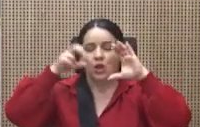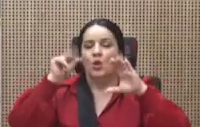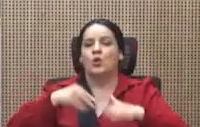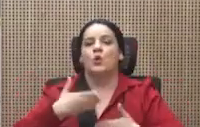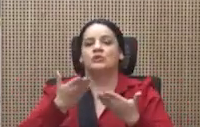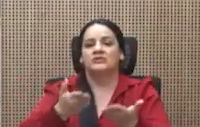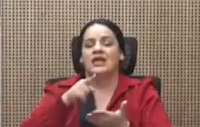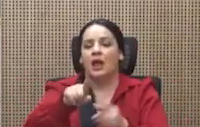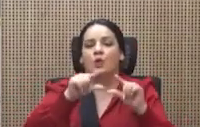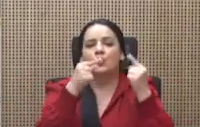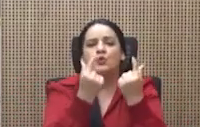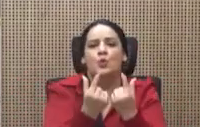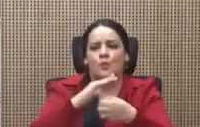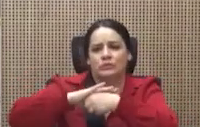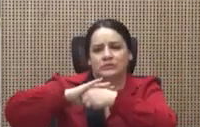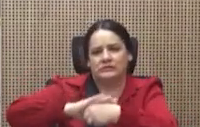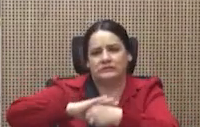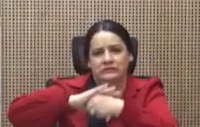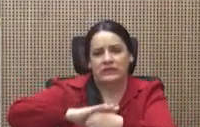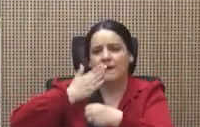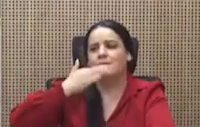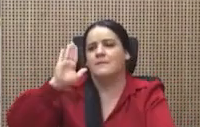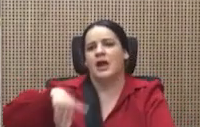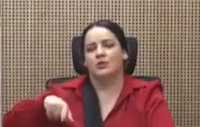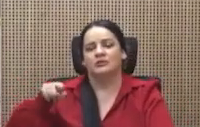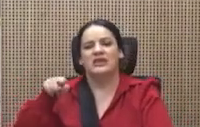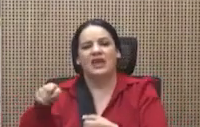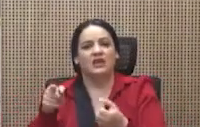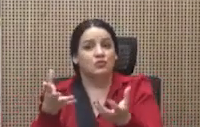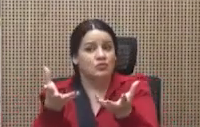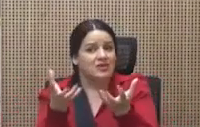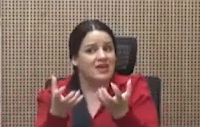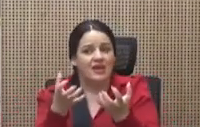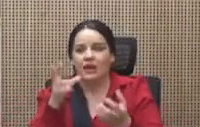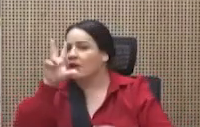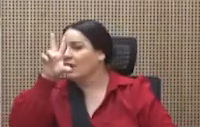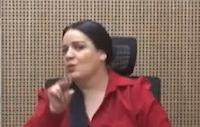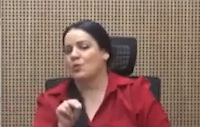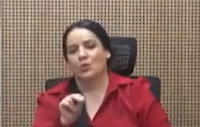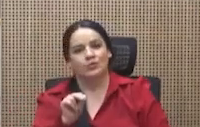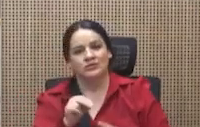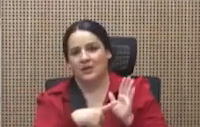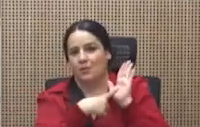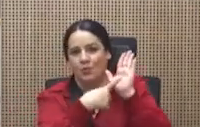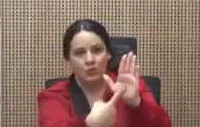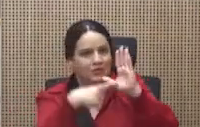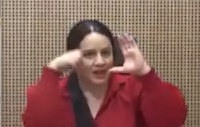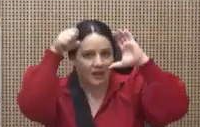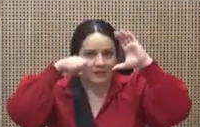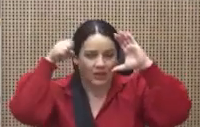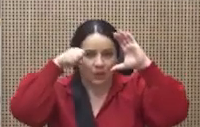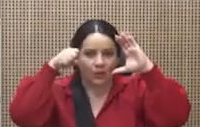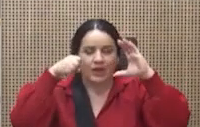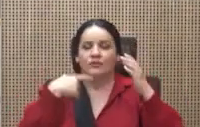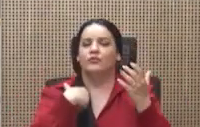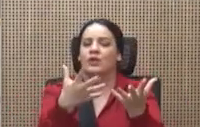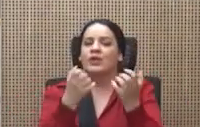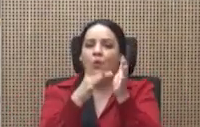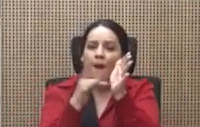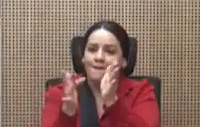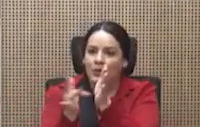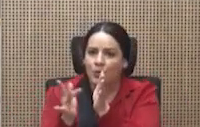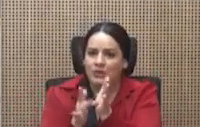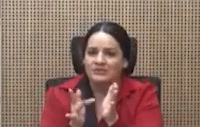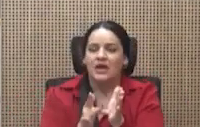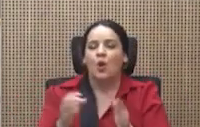malintencionados que intentan a toda Costa que esta película no se distribuya y quiero aprovechar este espacio para solicitarle de forma oficial